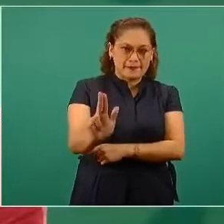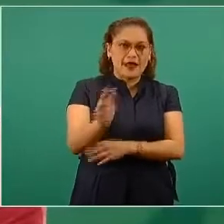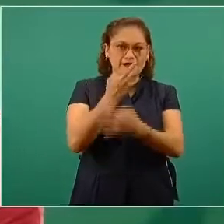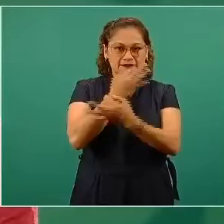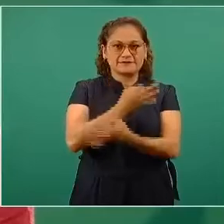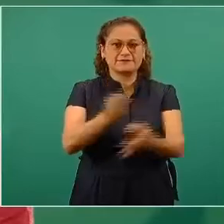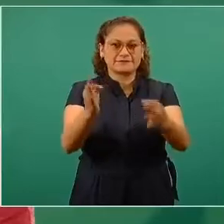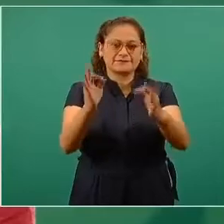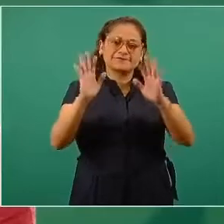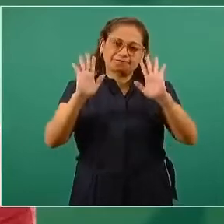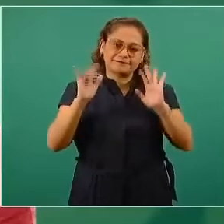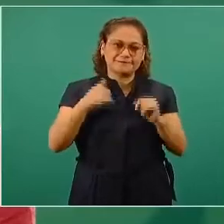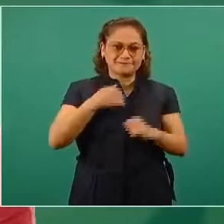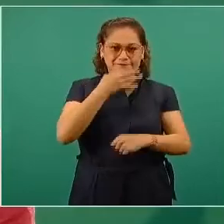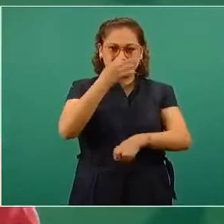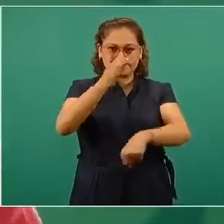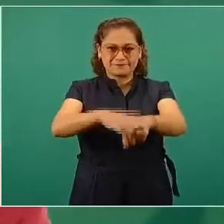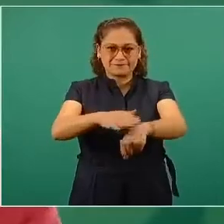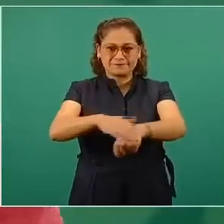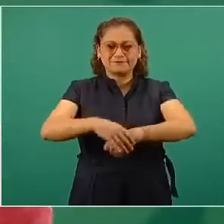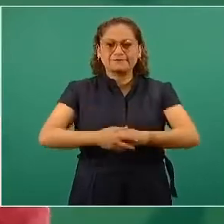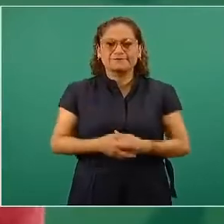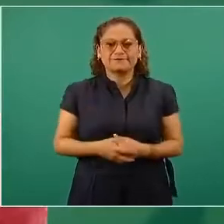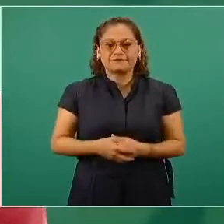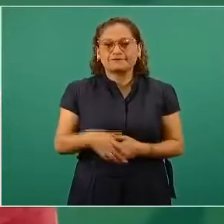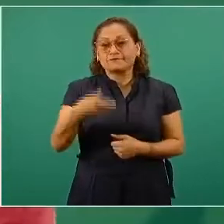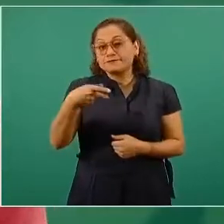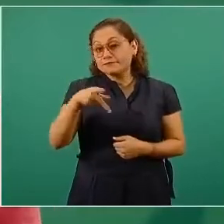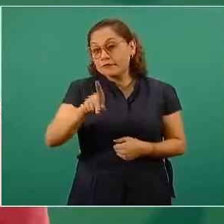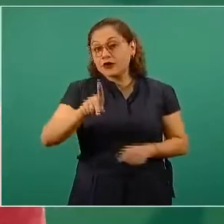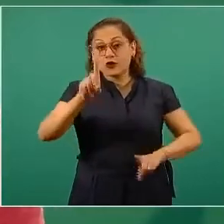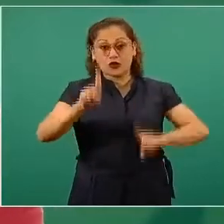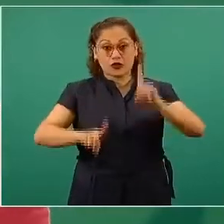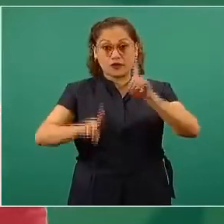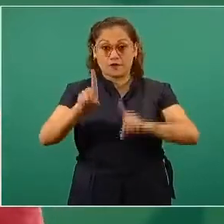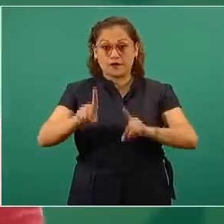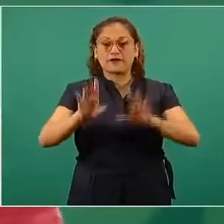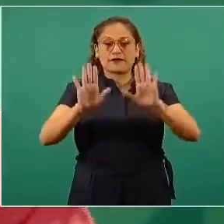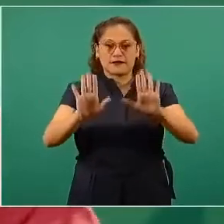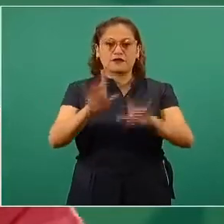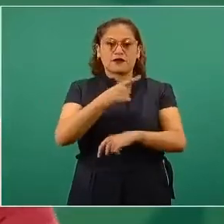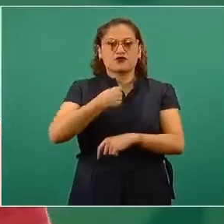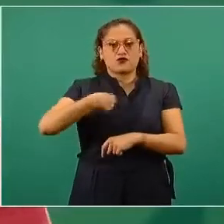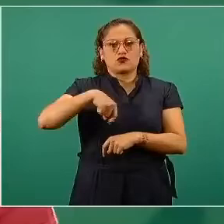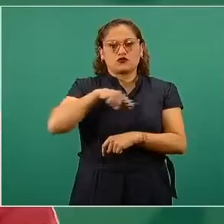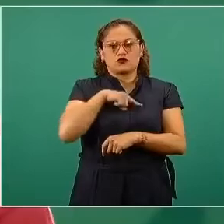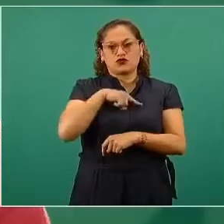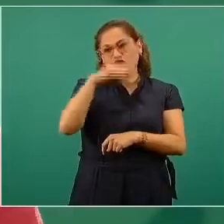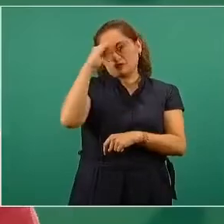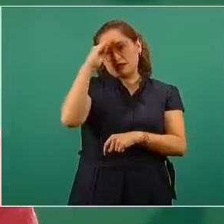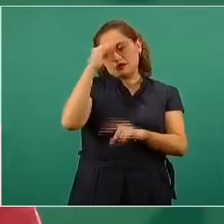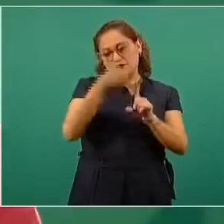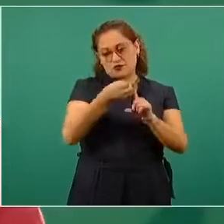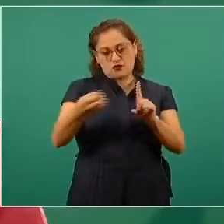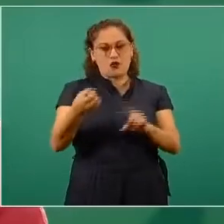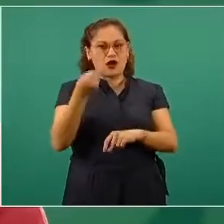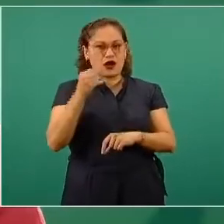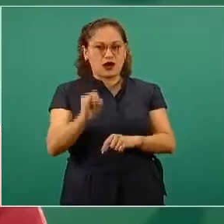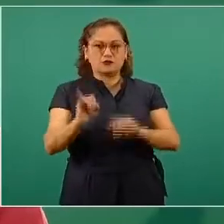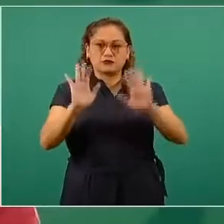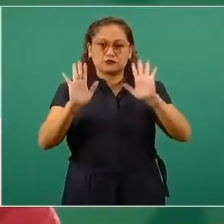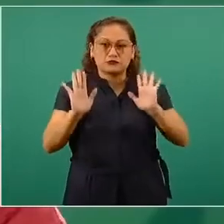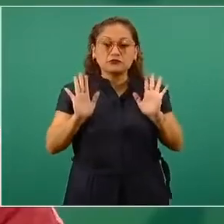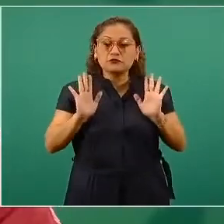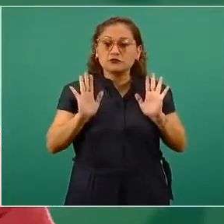un adelanto. Todo depende de que logremos, pensamos que lo vamos a lograr, pero siempre pudiera haber un imprevisto, y siempre hay que decir con toda